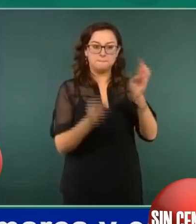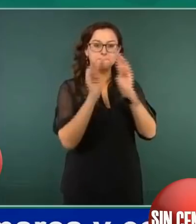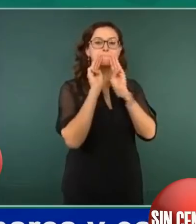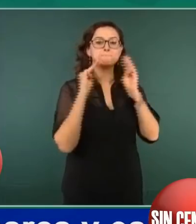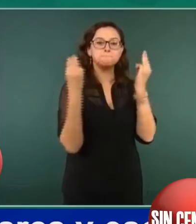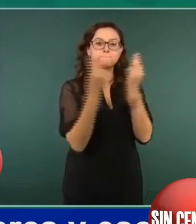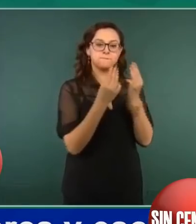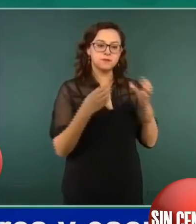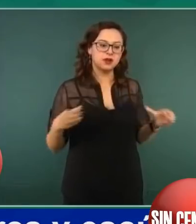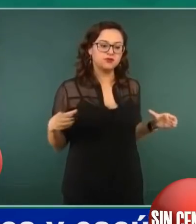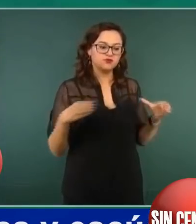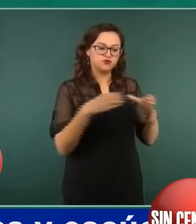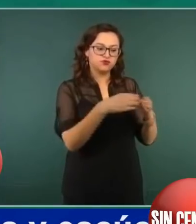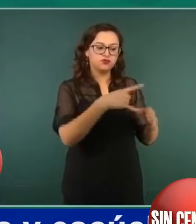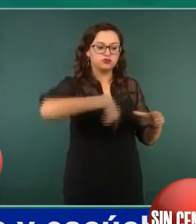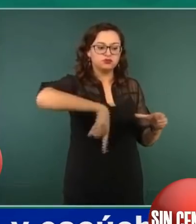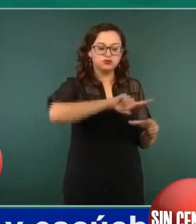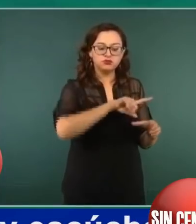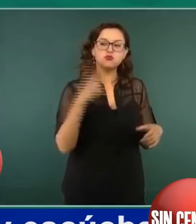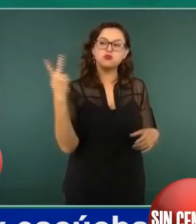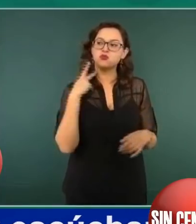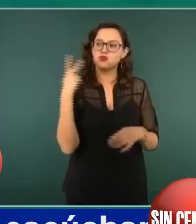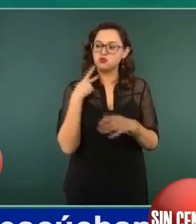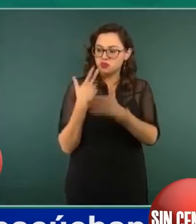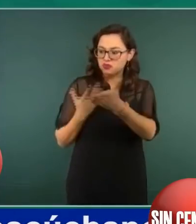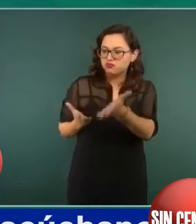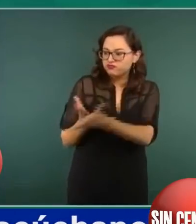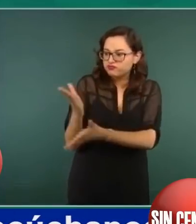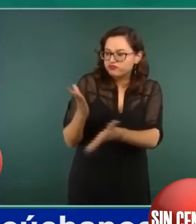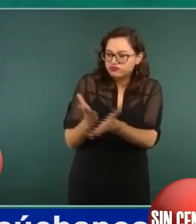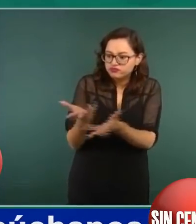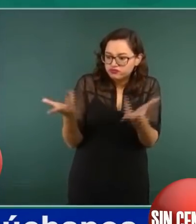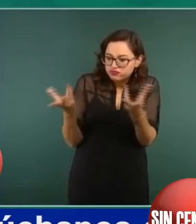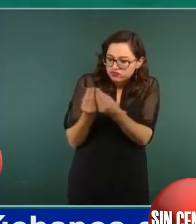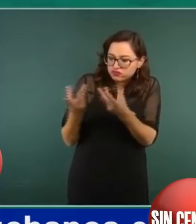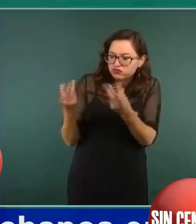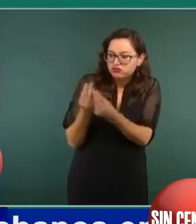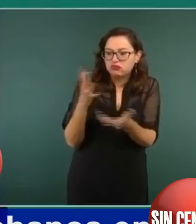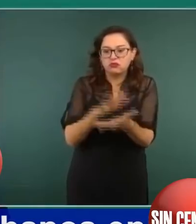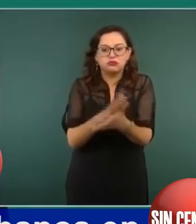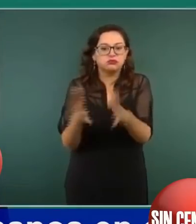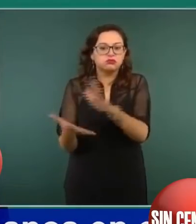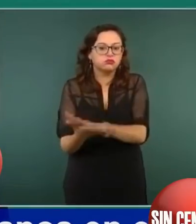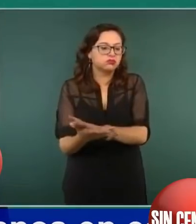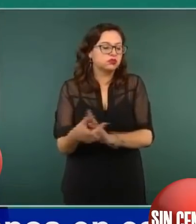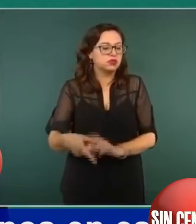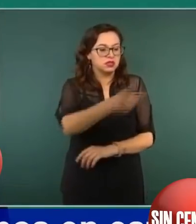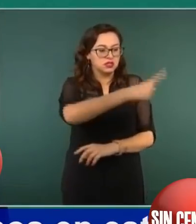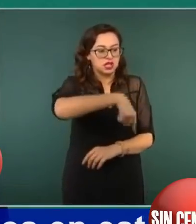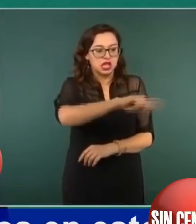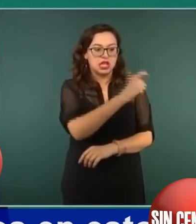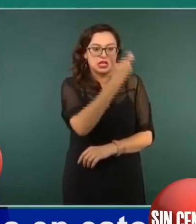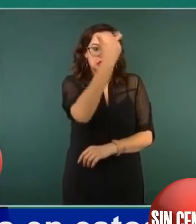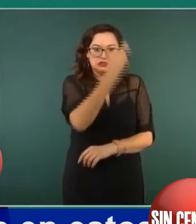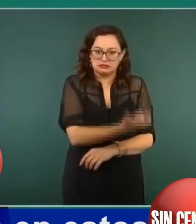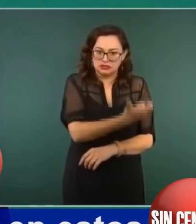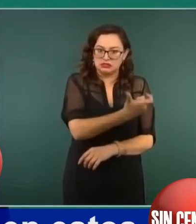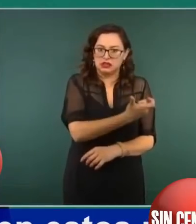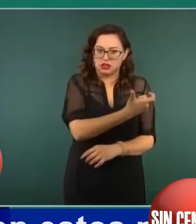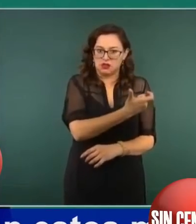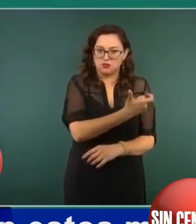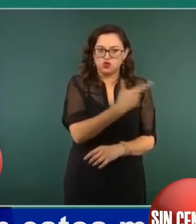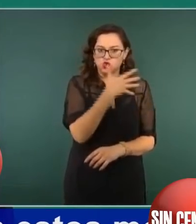se empezaron a meter a la política y se empezó a usar dinero de procedencia